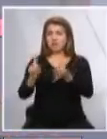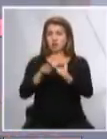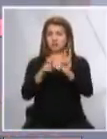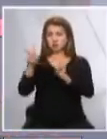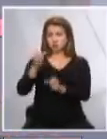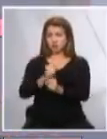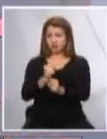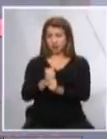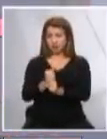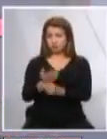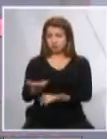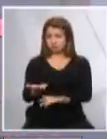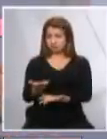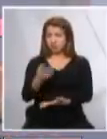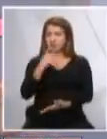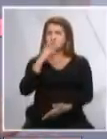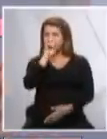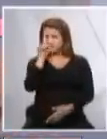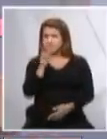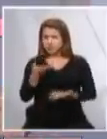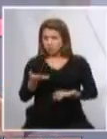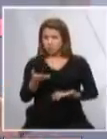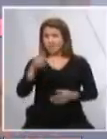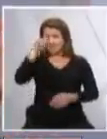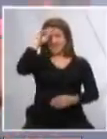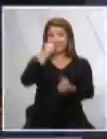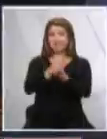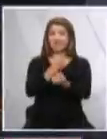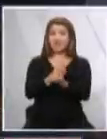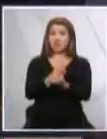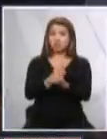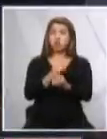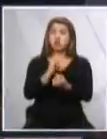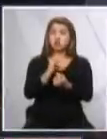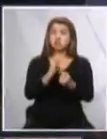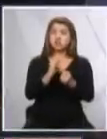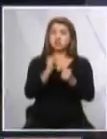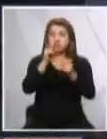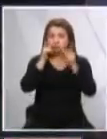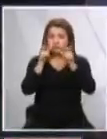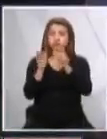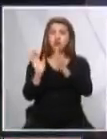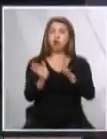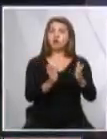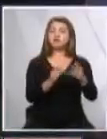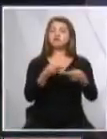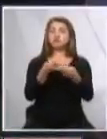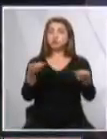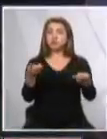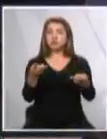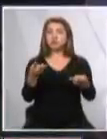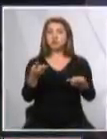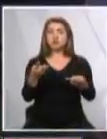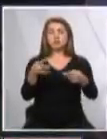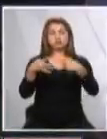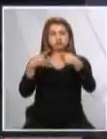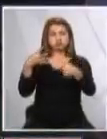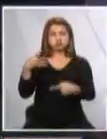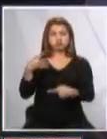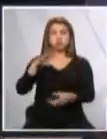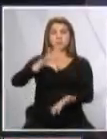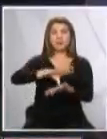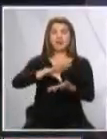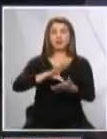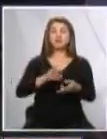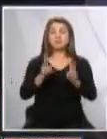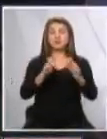pega? Mi impresión es que Carabineros sí mantiene el orden público. Mi impresión es que hay una serie de instituciones que le permiten a este país